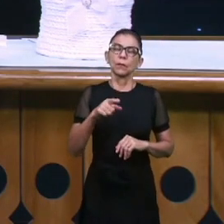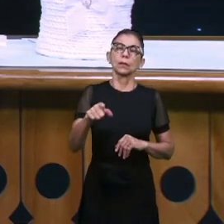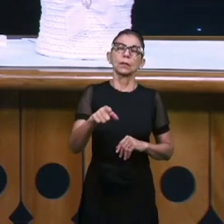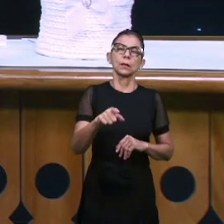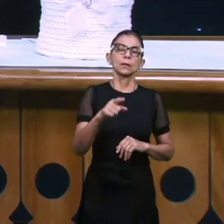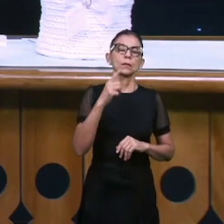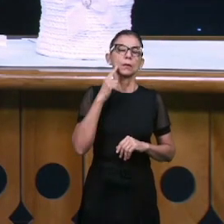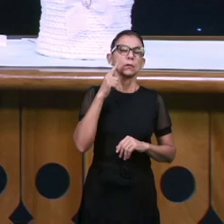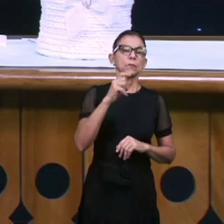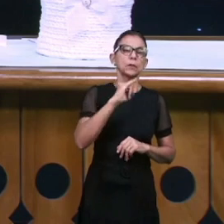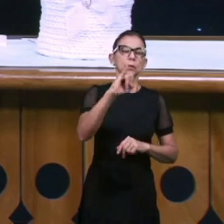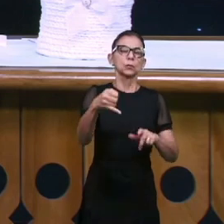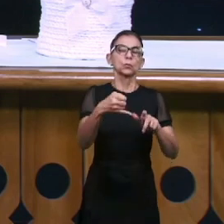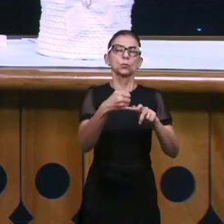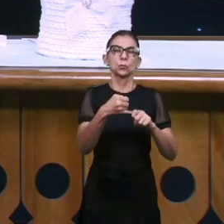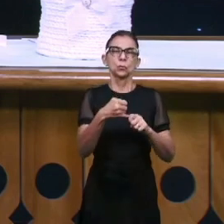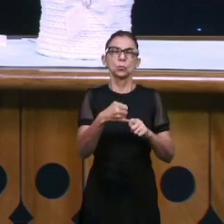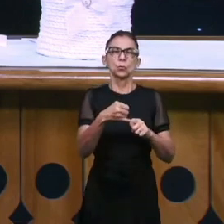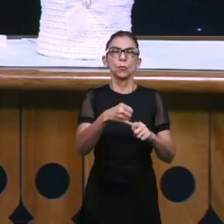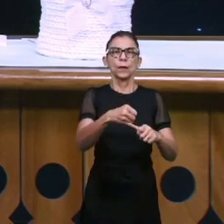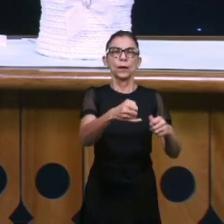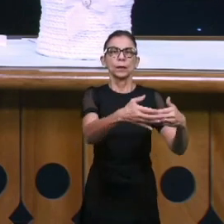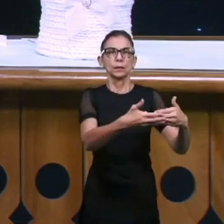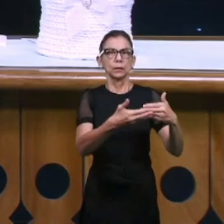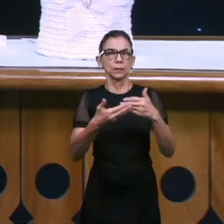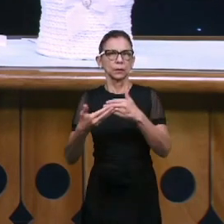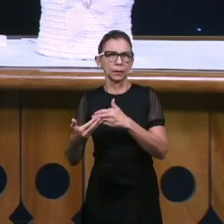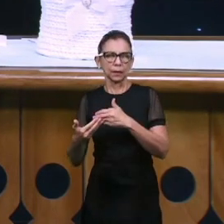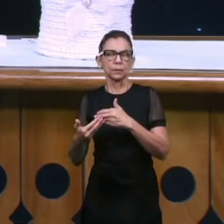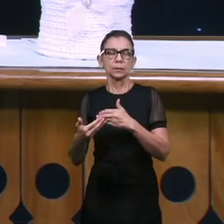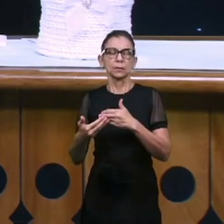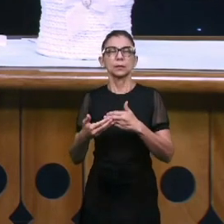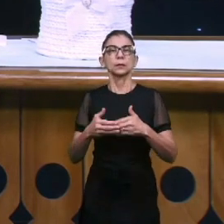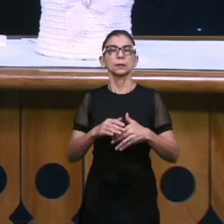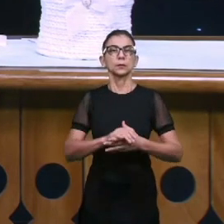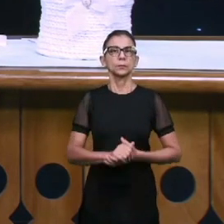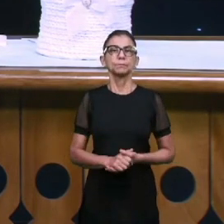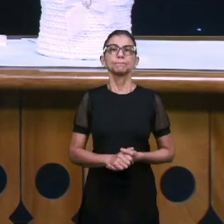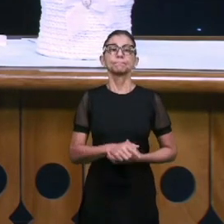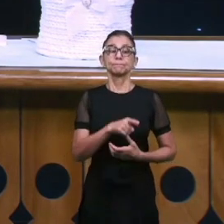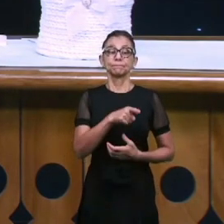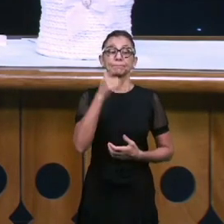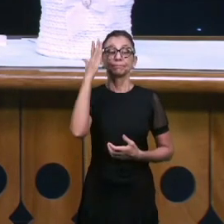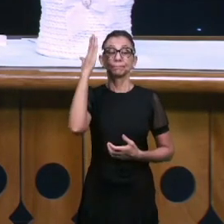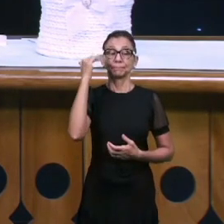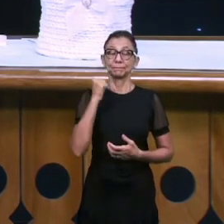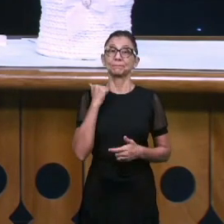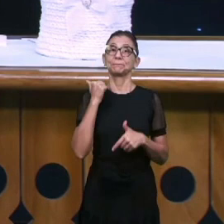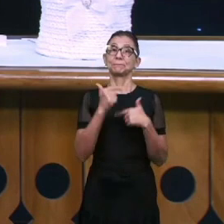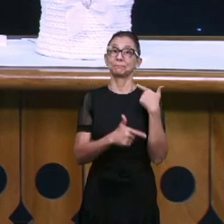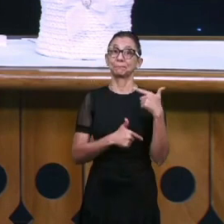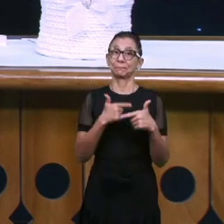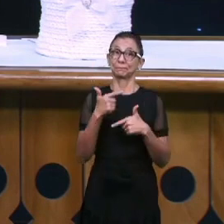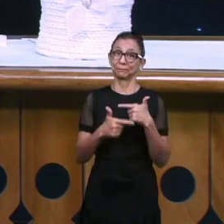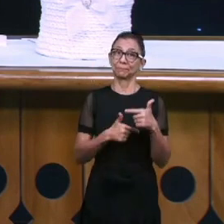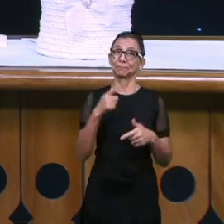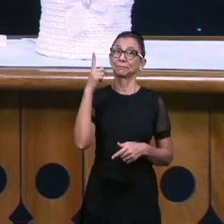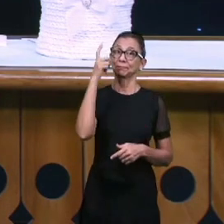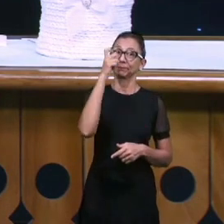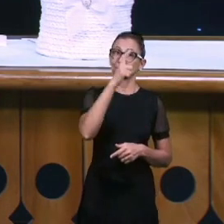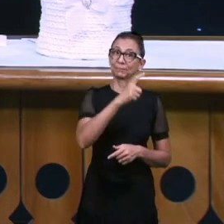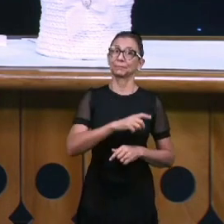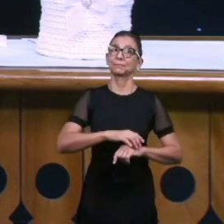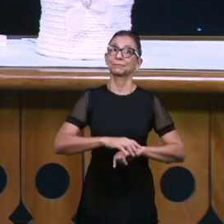él le pasa la dirección a un hombre que sabía que iba a enfrentar las grandes batallas. Ahora Josué